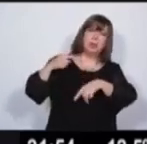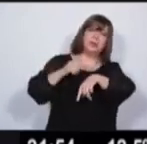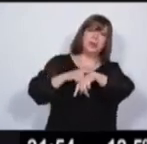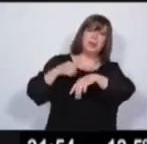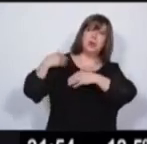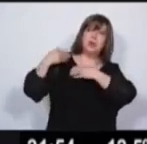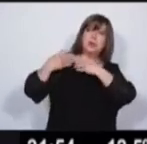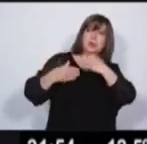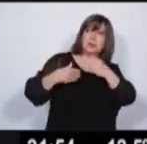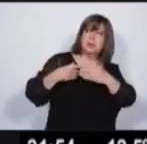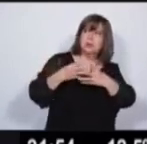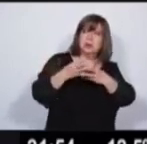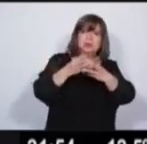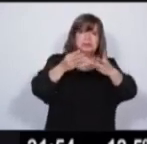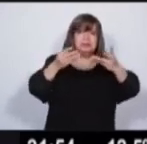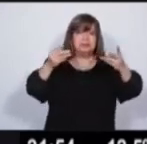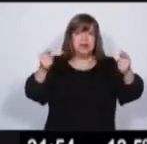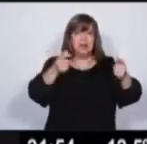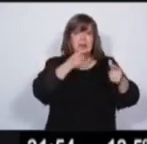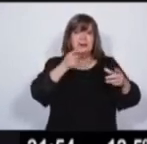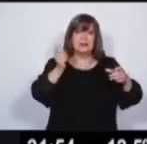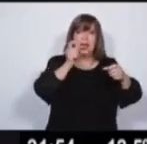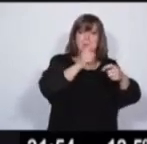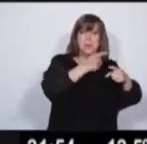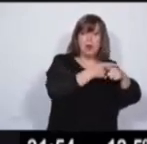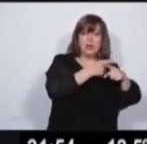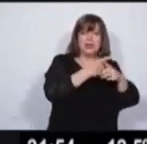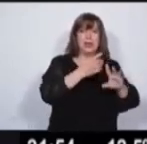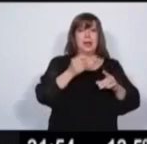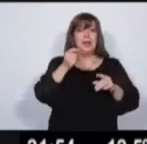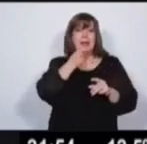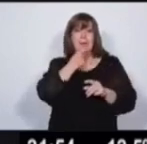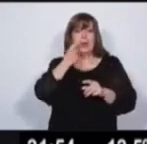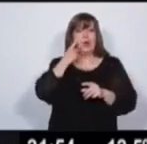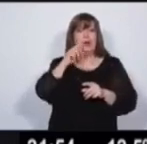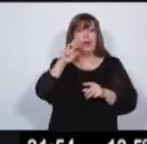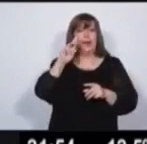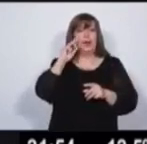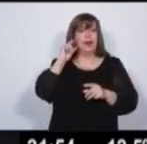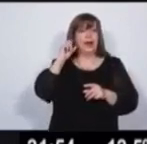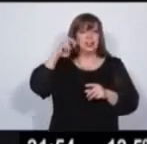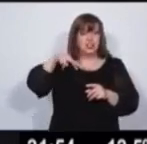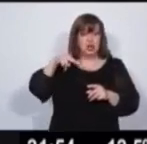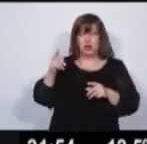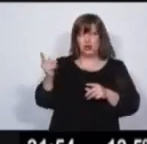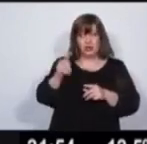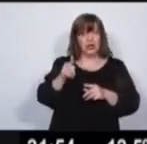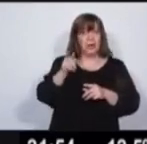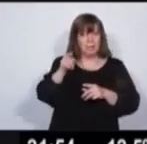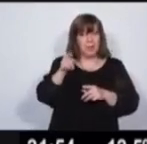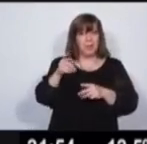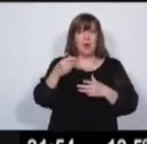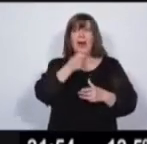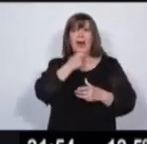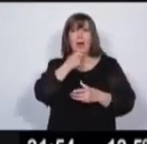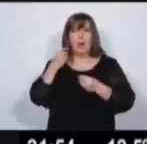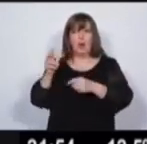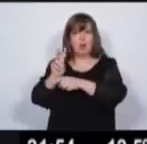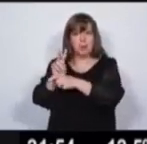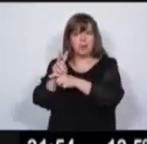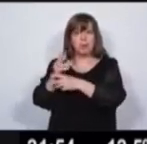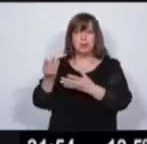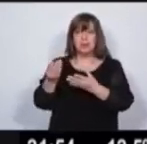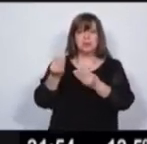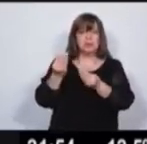politizando todo en Mendoza ejemplo Irrigación que tendría que estar fijando la política de desarrollo del agua se